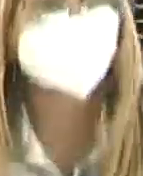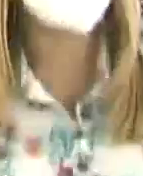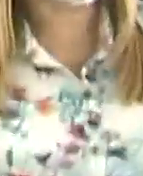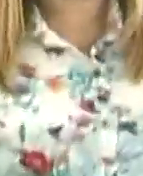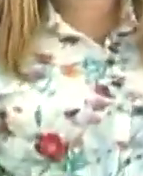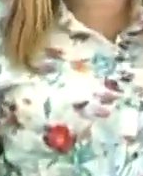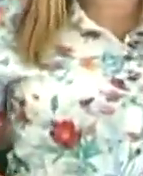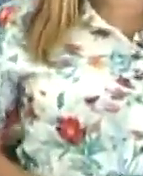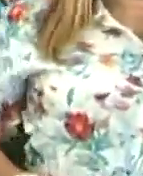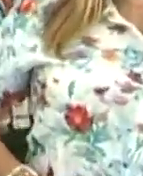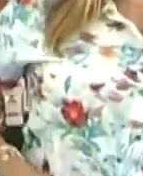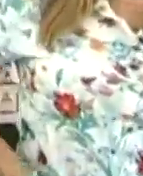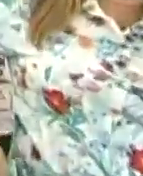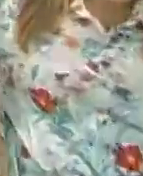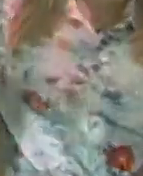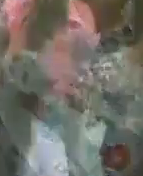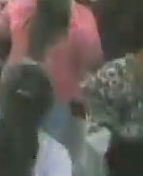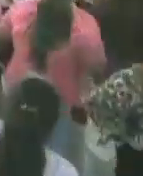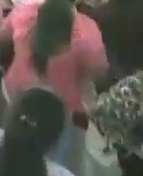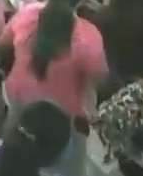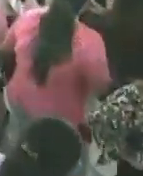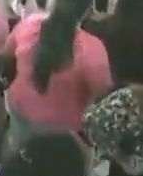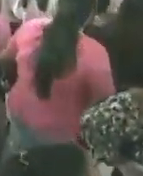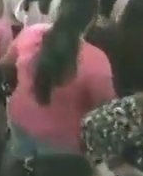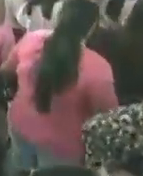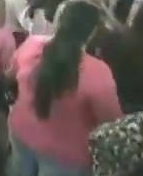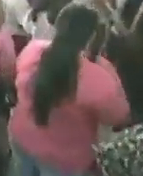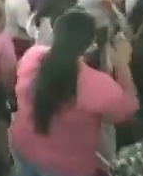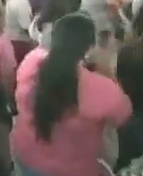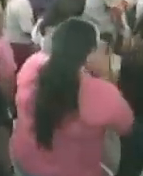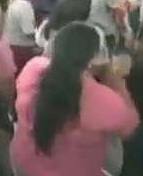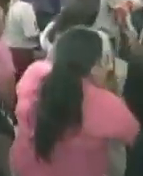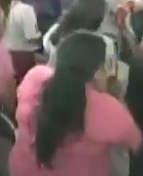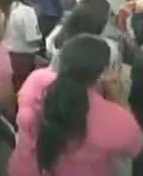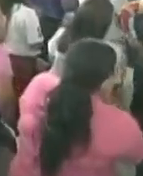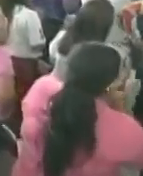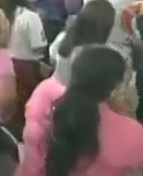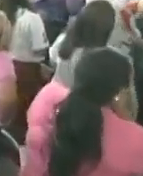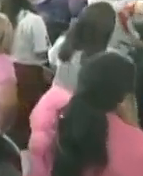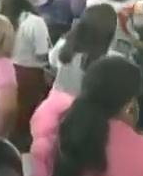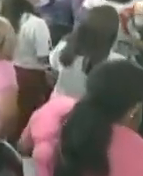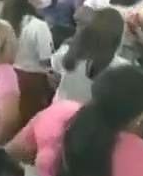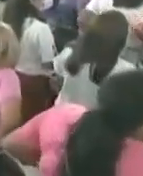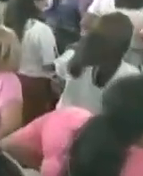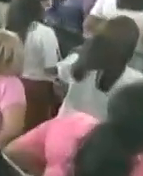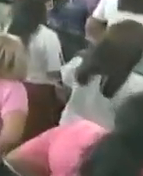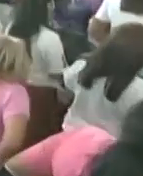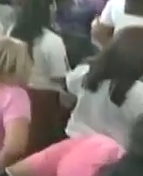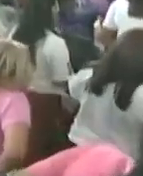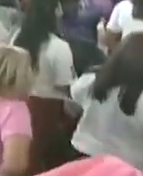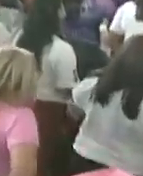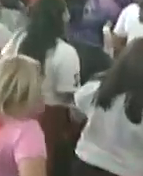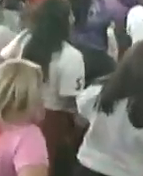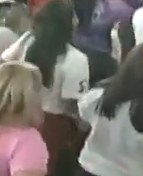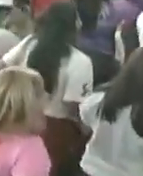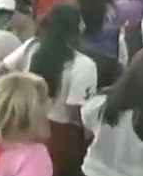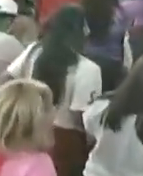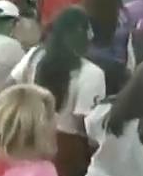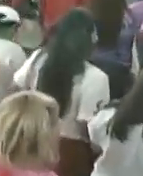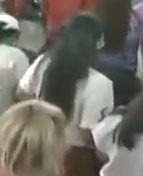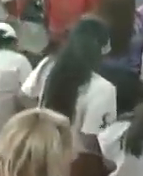Iniciamos esta transmisión desde la Plaza Bicentenario del Complejo Miraflores, cuando se celebra el Congreso Venezolano de